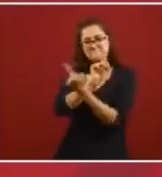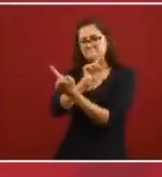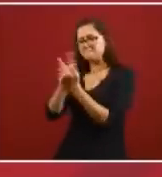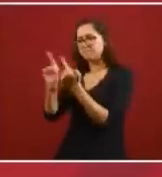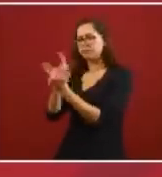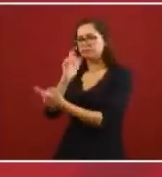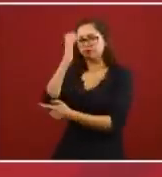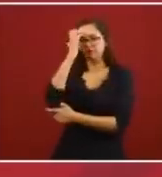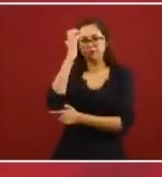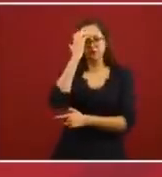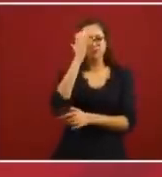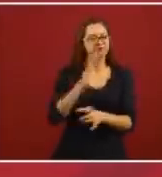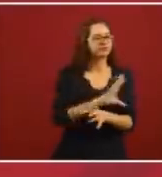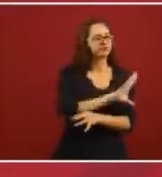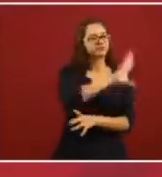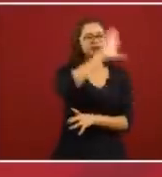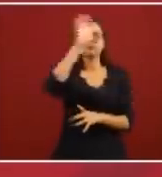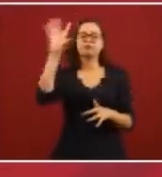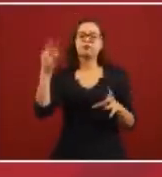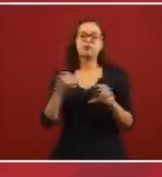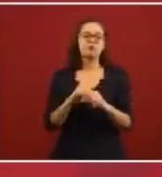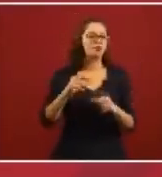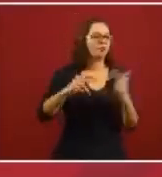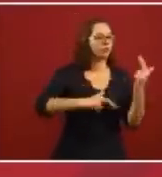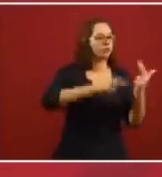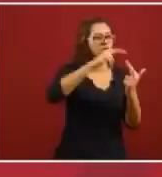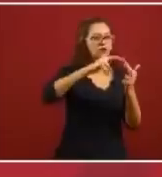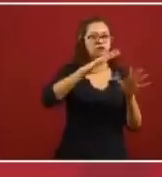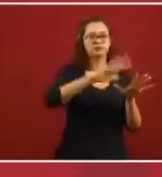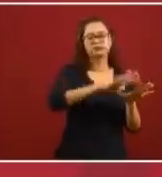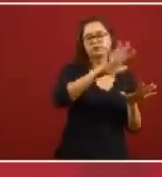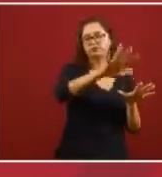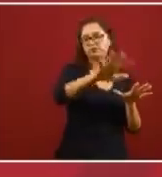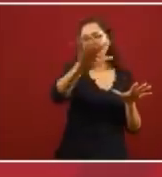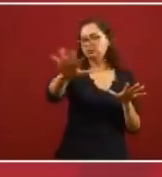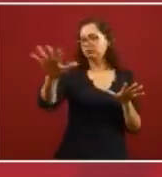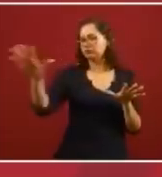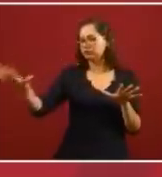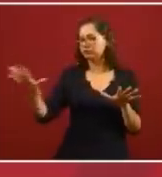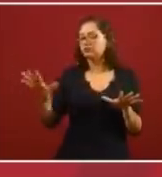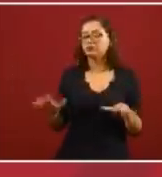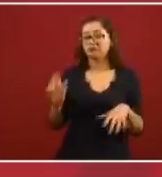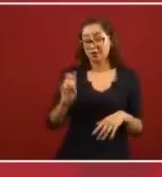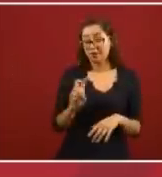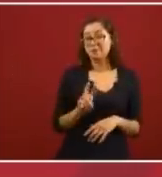visitar todas las regiones y, en efecto,